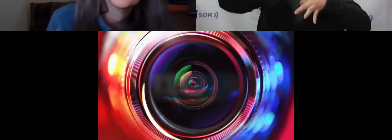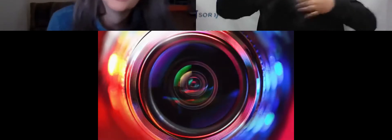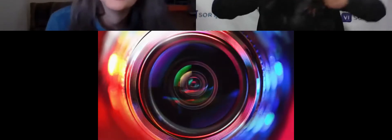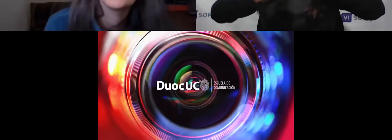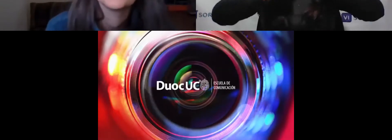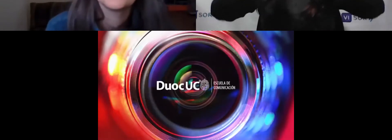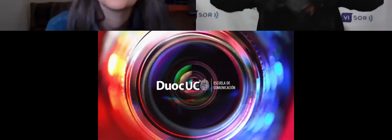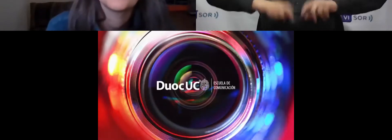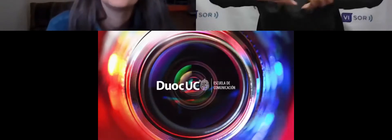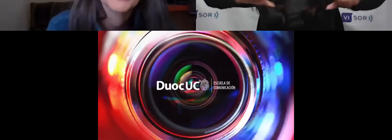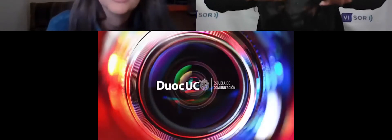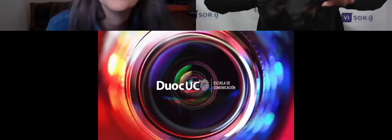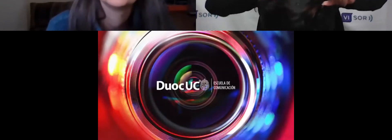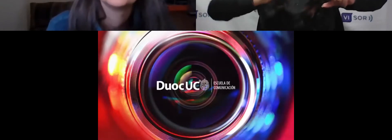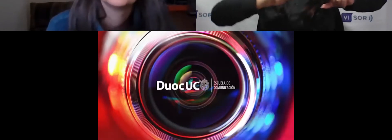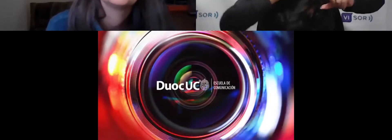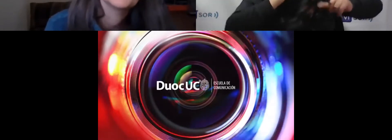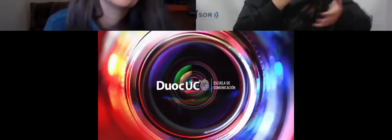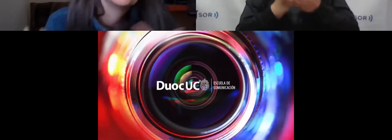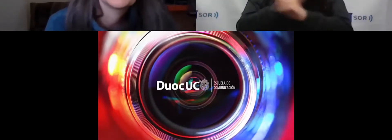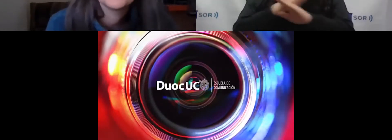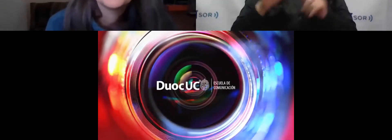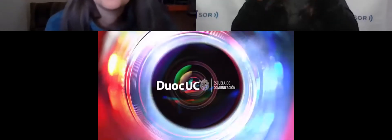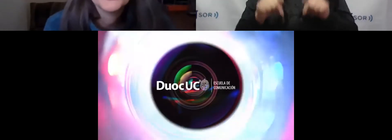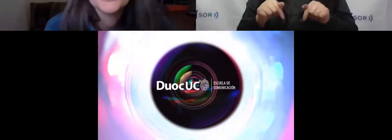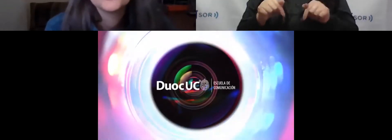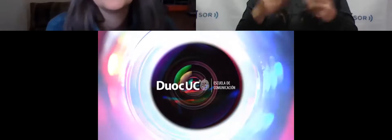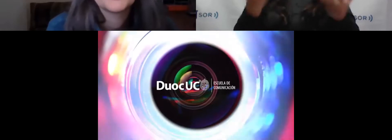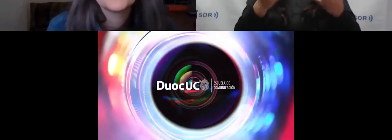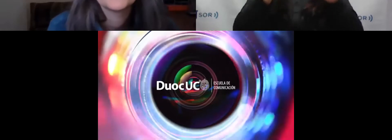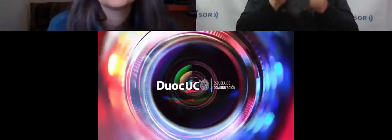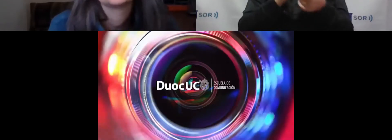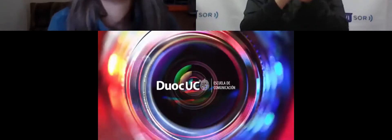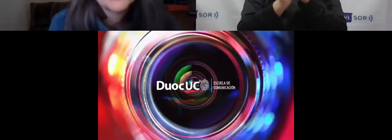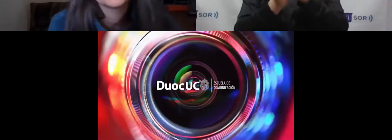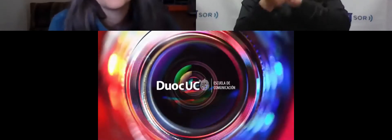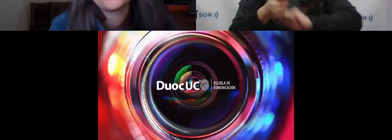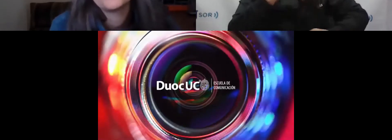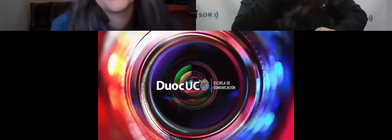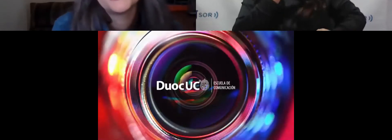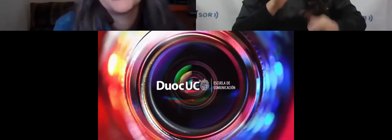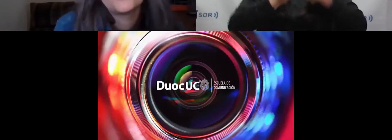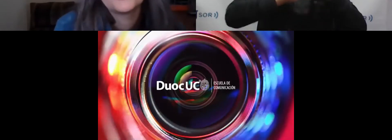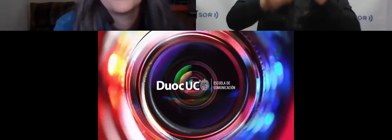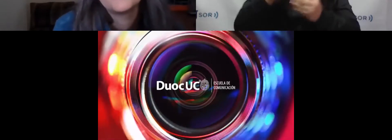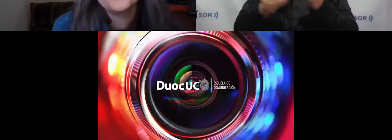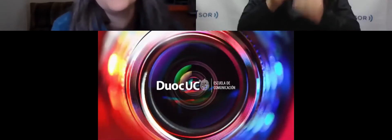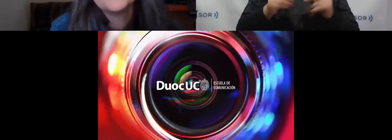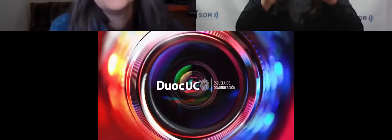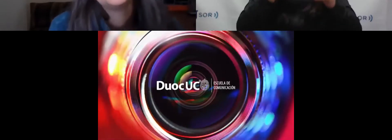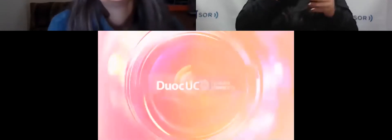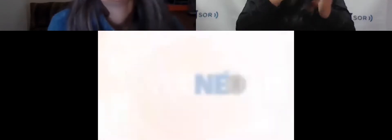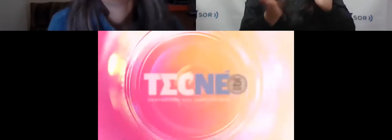al finalizar la de la conversa para bueno para seguir mejorando y para dejar una constancia de lo que fue la jornada de